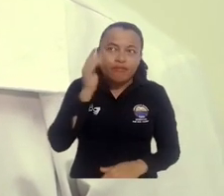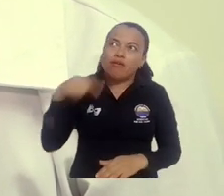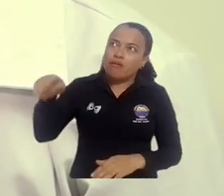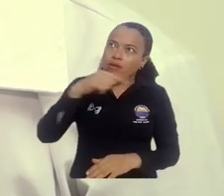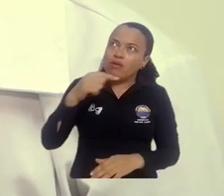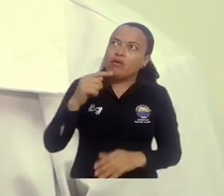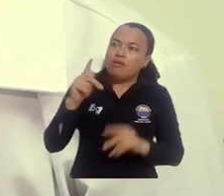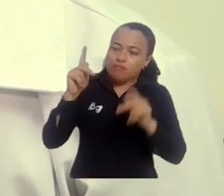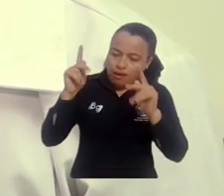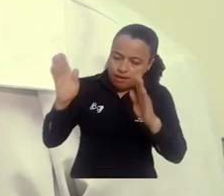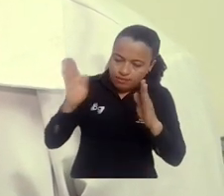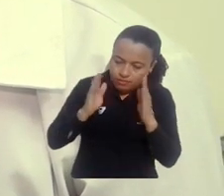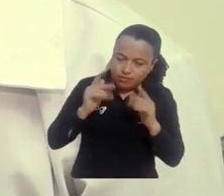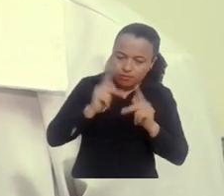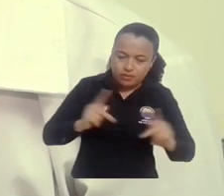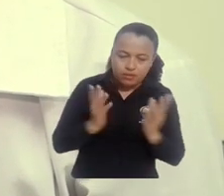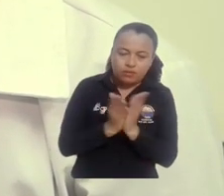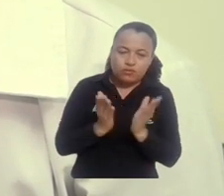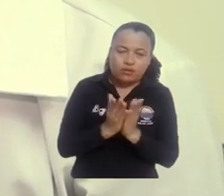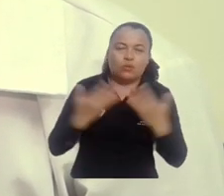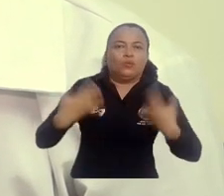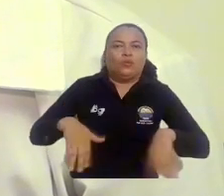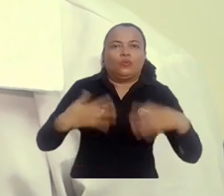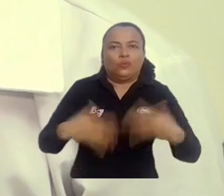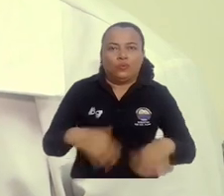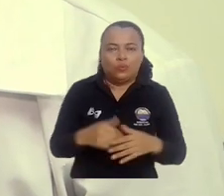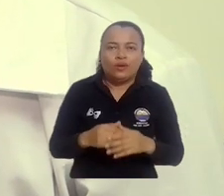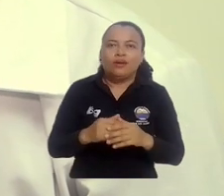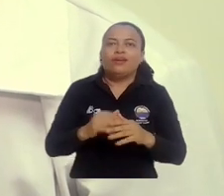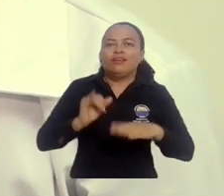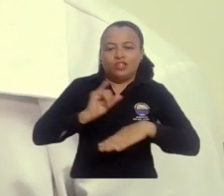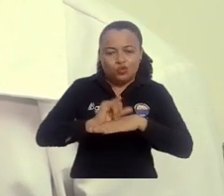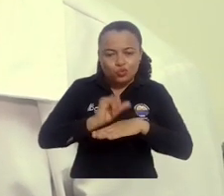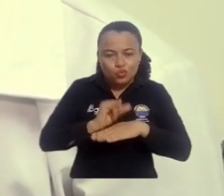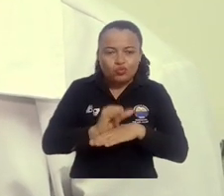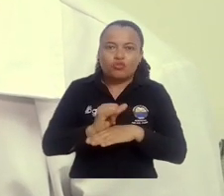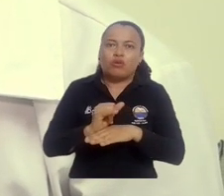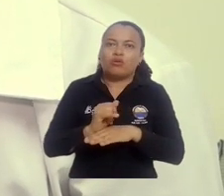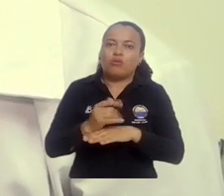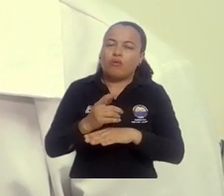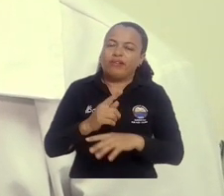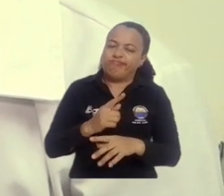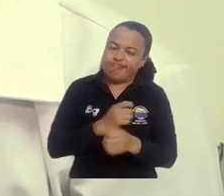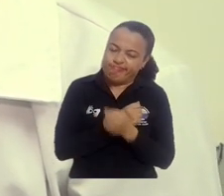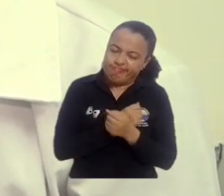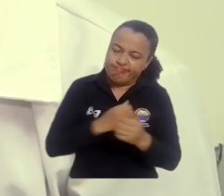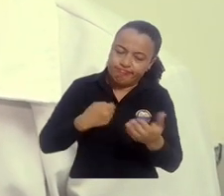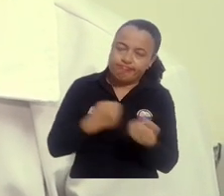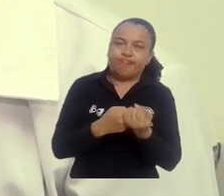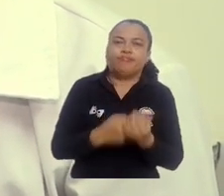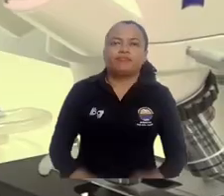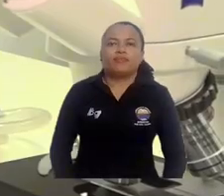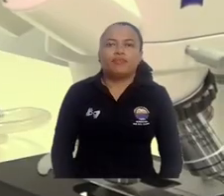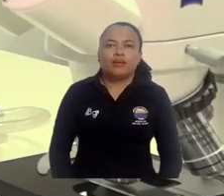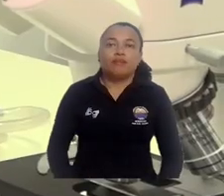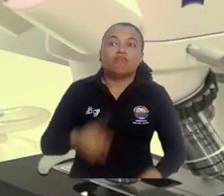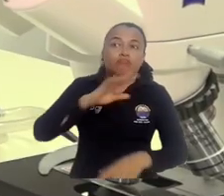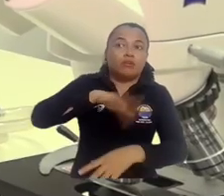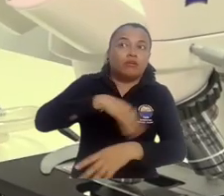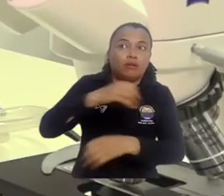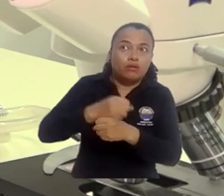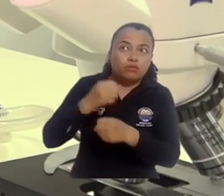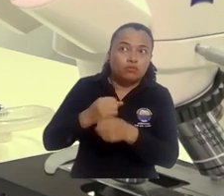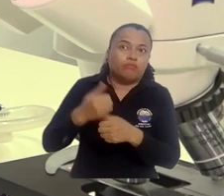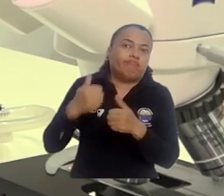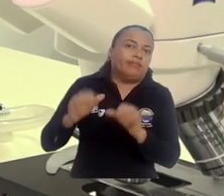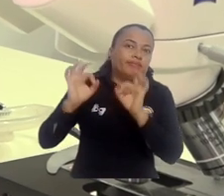que realmente se preocupan por los estudiantes, por la institución, que le mete mucho cariño. El rector tuvo una muy